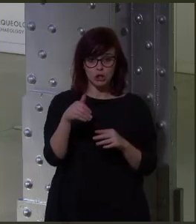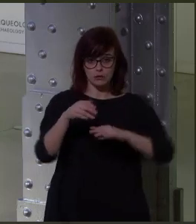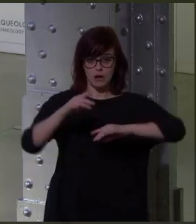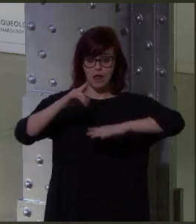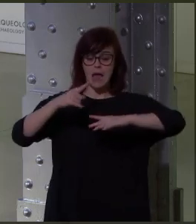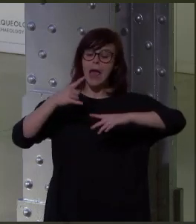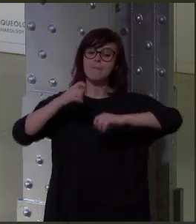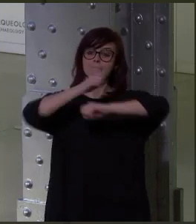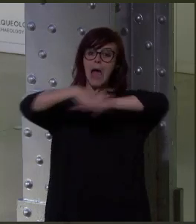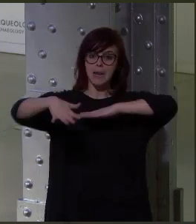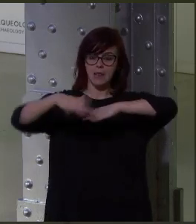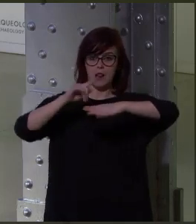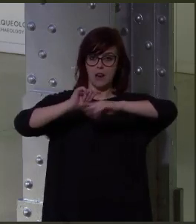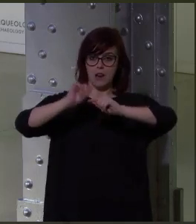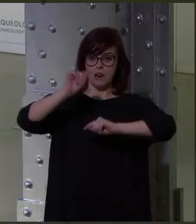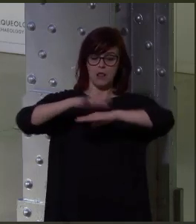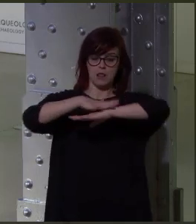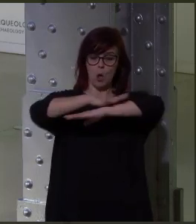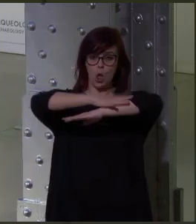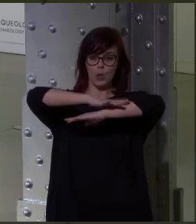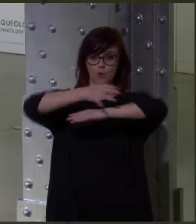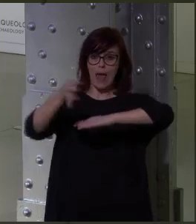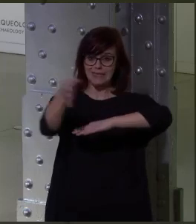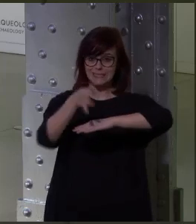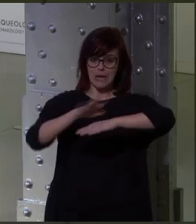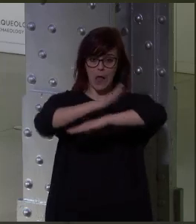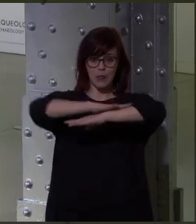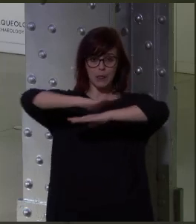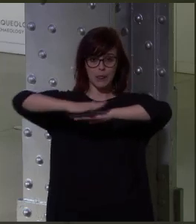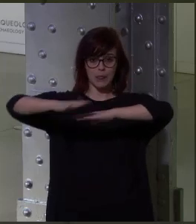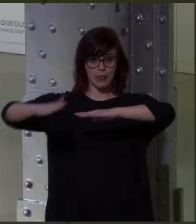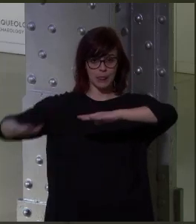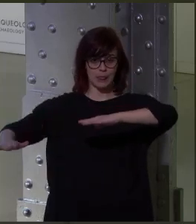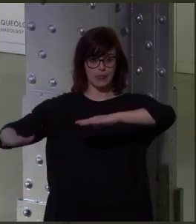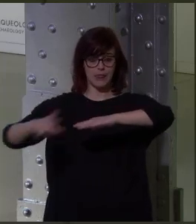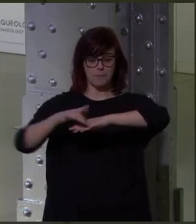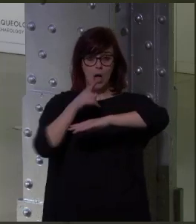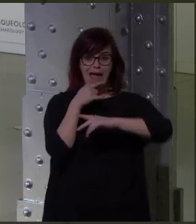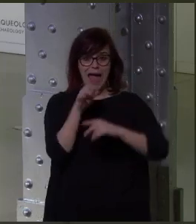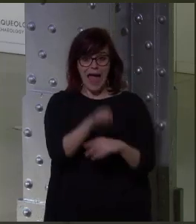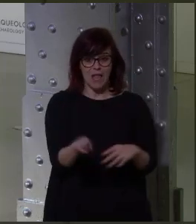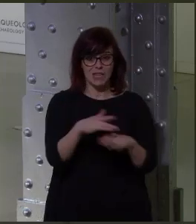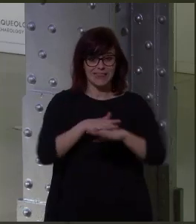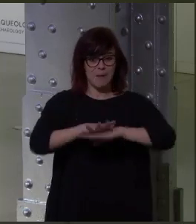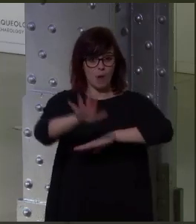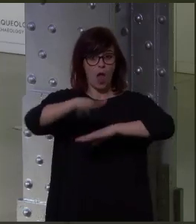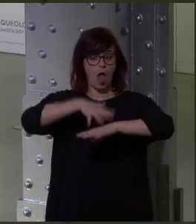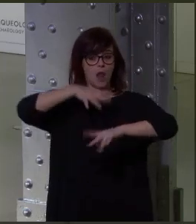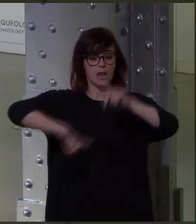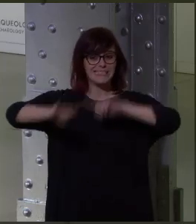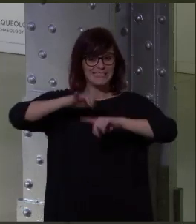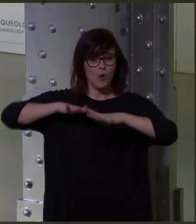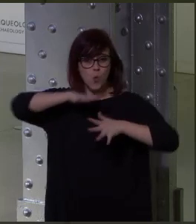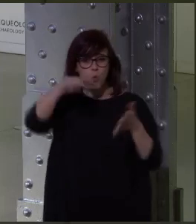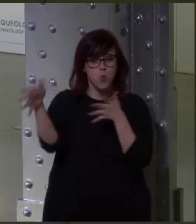sobre el nivel del mar, que tienen cientos de miles de personas viviendo, y que cada año los temporales, los tifones